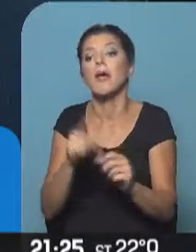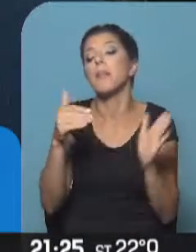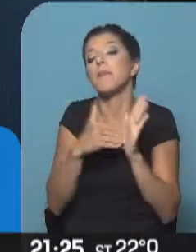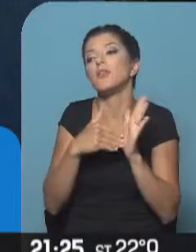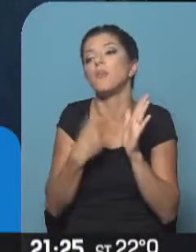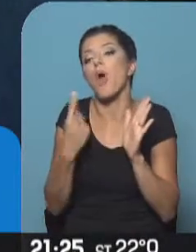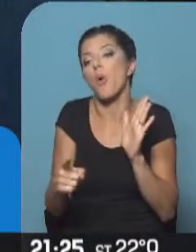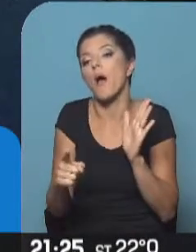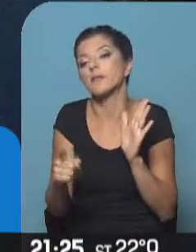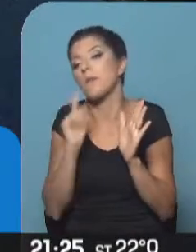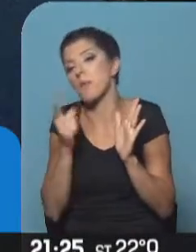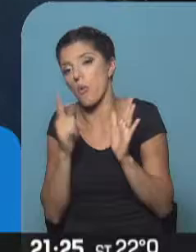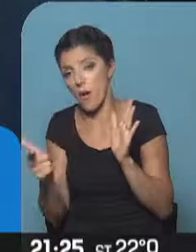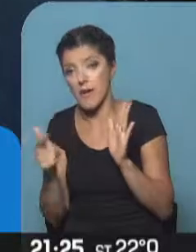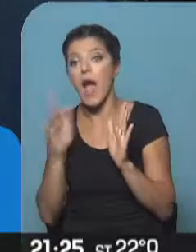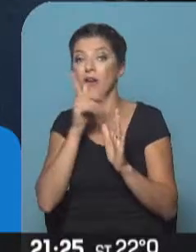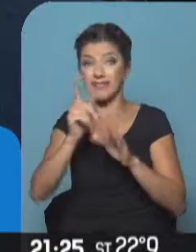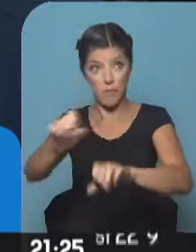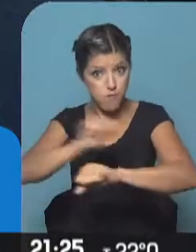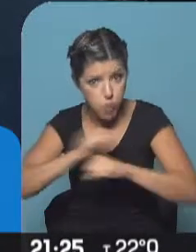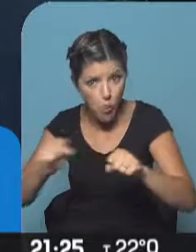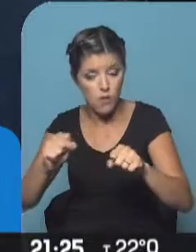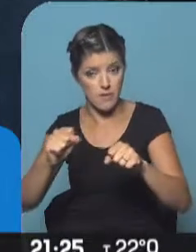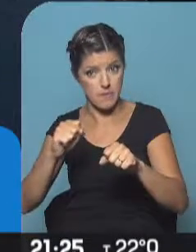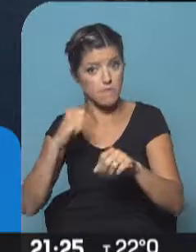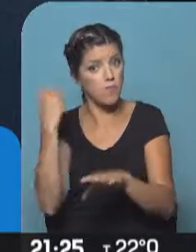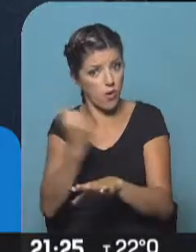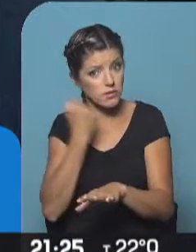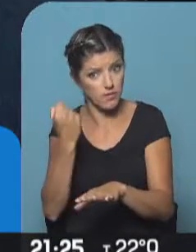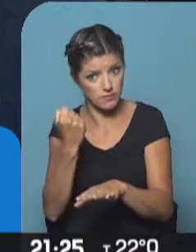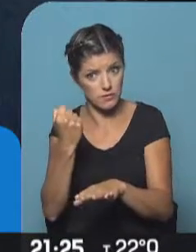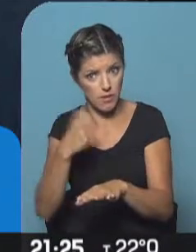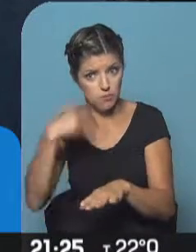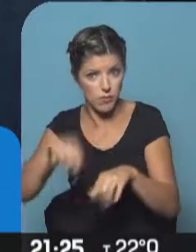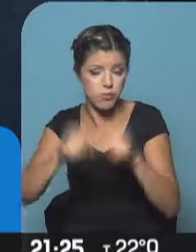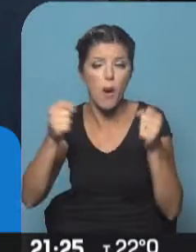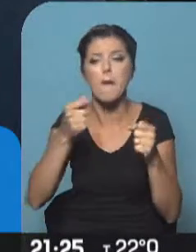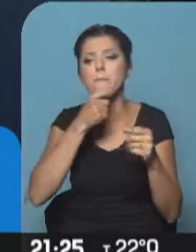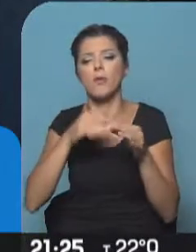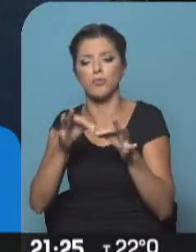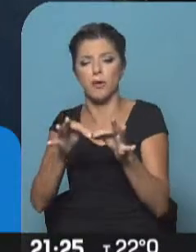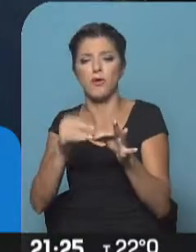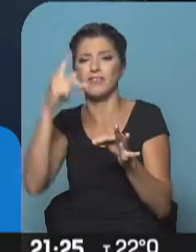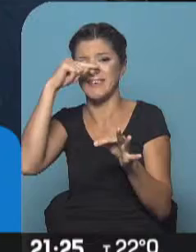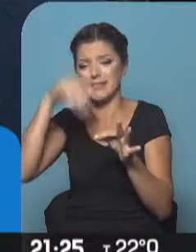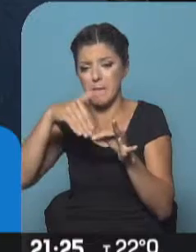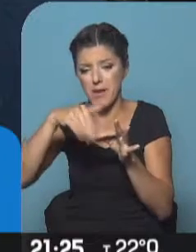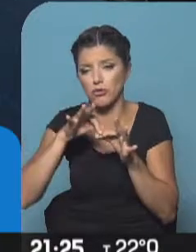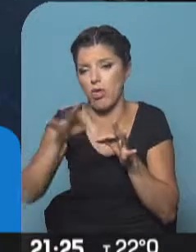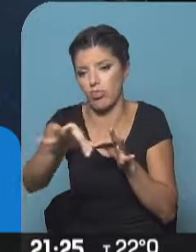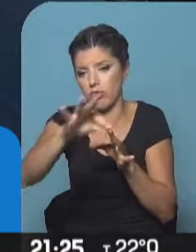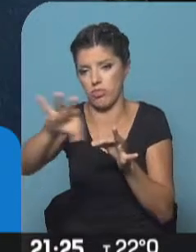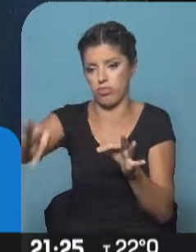que se utilice tienen un poder de destrucción bastante importante por lo menos un radio de acción de unos siete metros